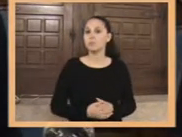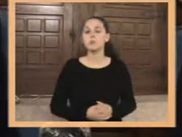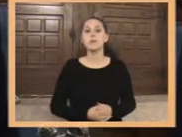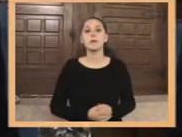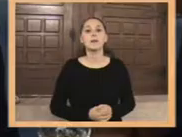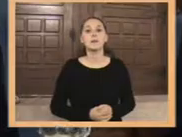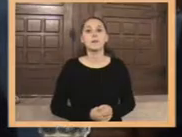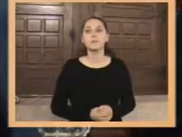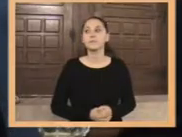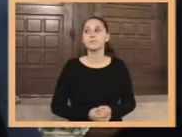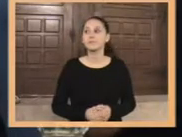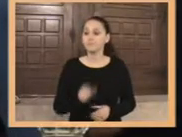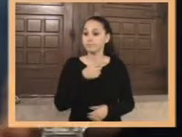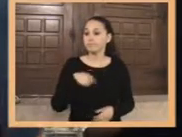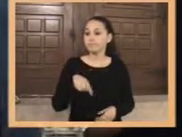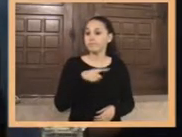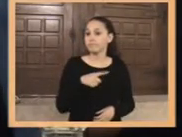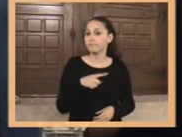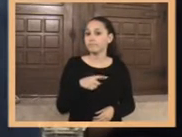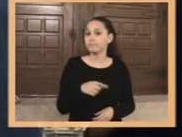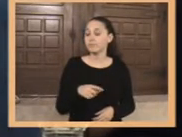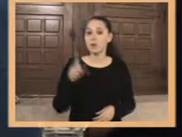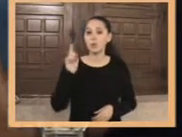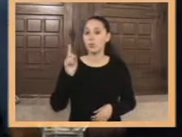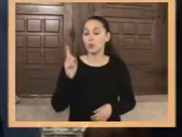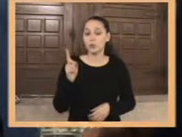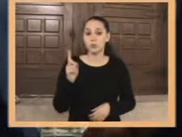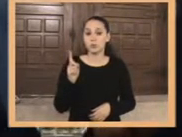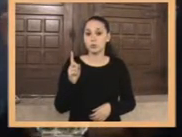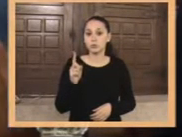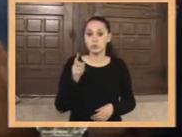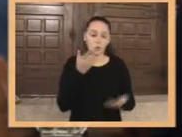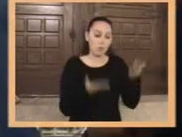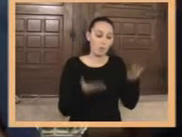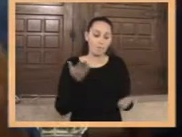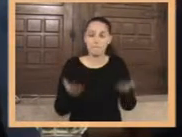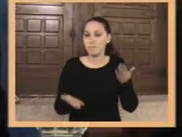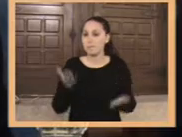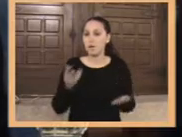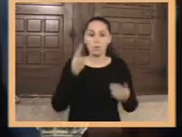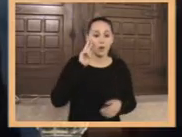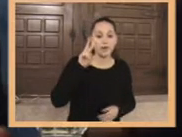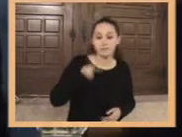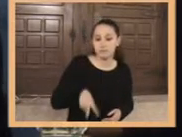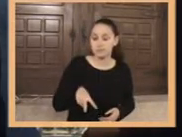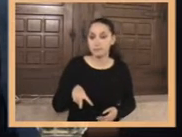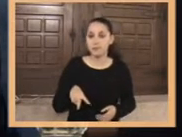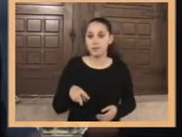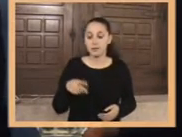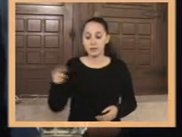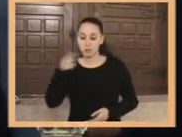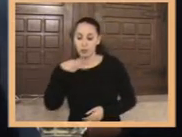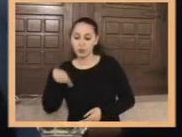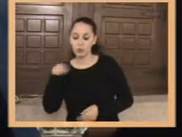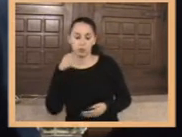simplemente lo que hemos hecho ha sido valorar con los técnicos cuáles son las listas de las que podíamos tirar, las que mejor estaban y las